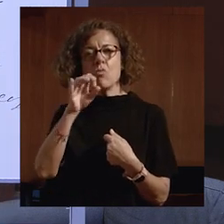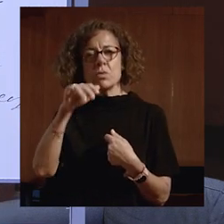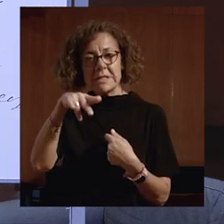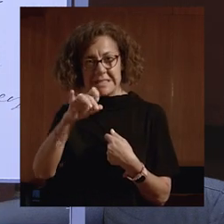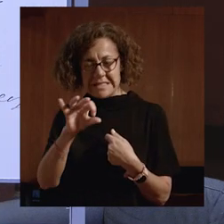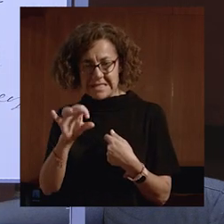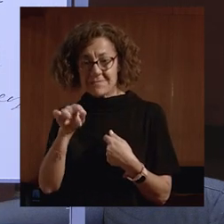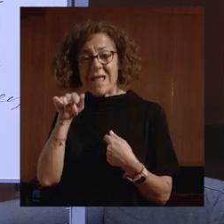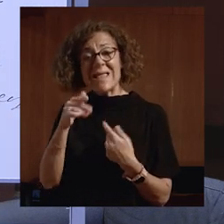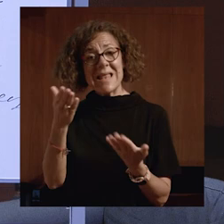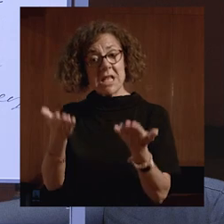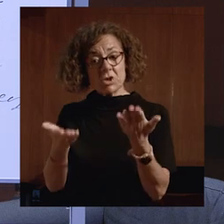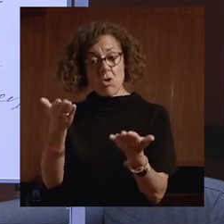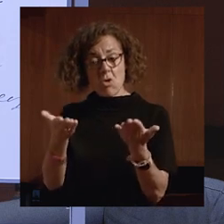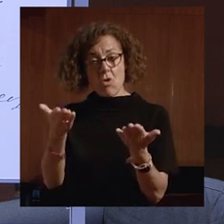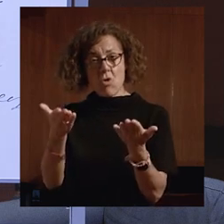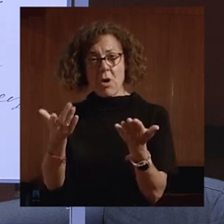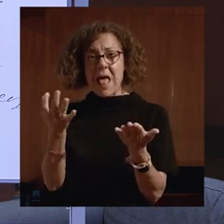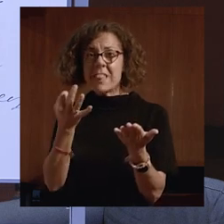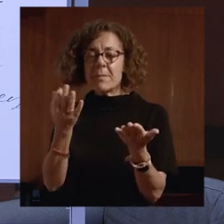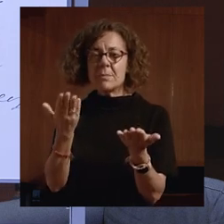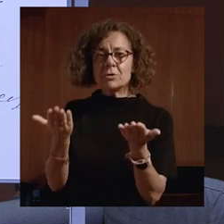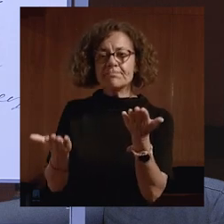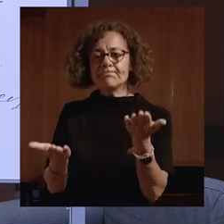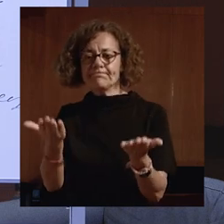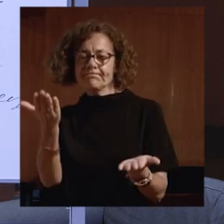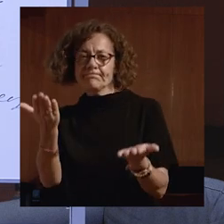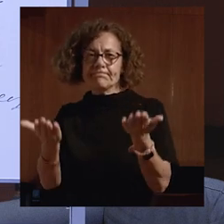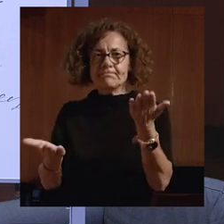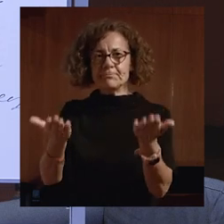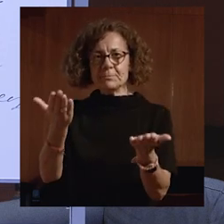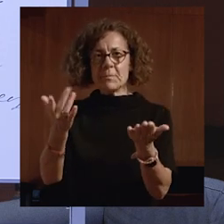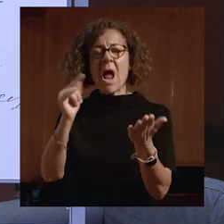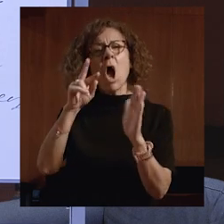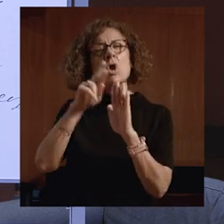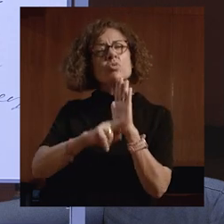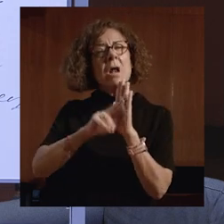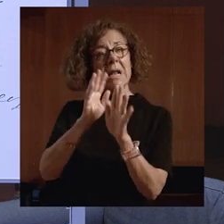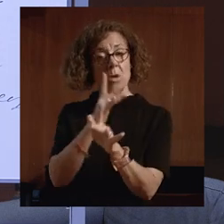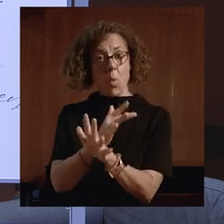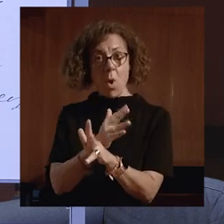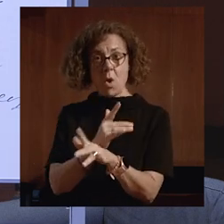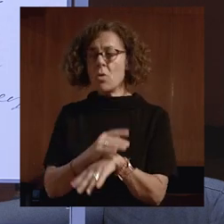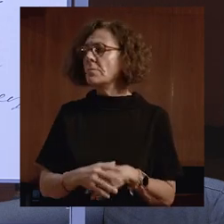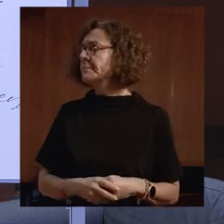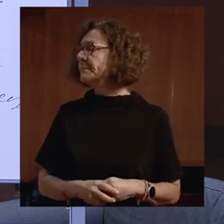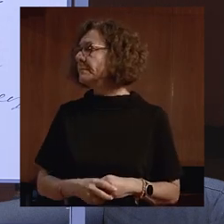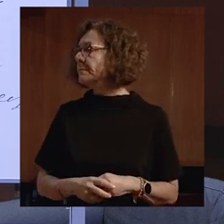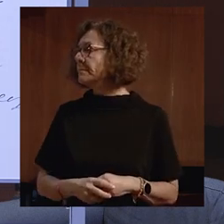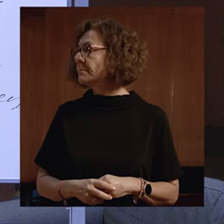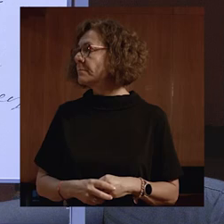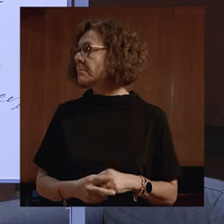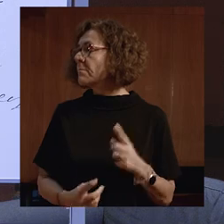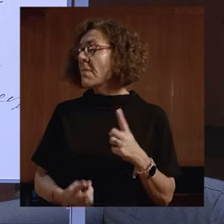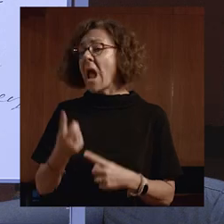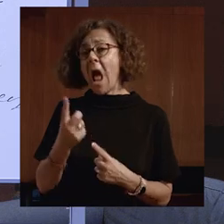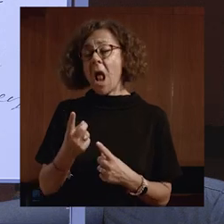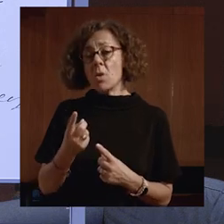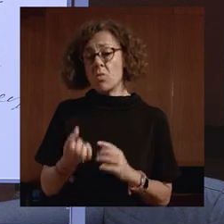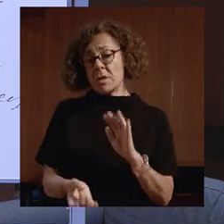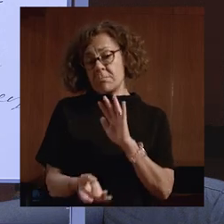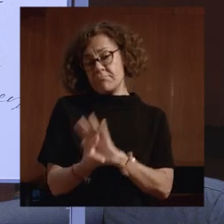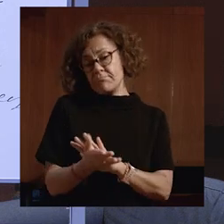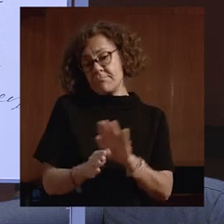Y en este espectro nos tenemos que situar. Hay una regla del juego, algunas favorecen más la